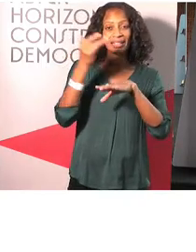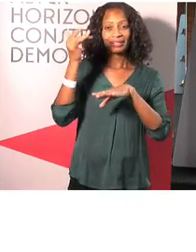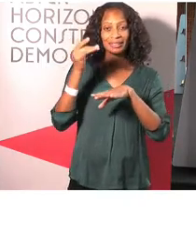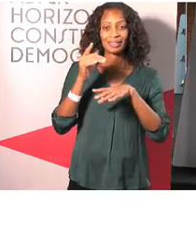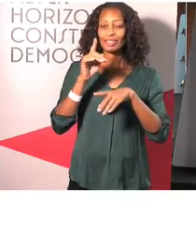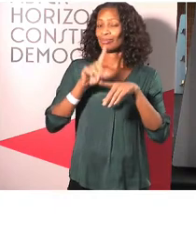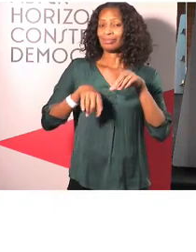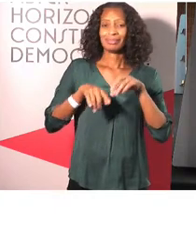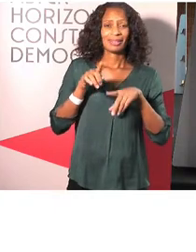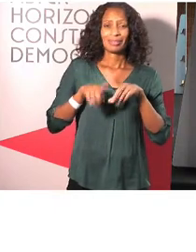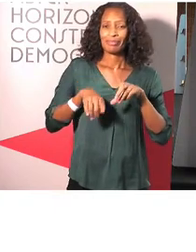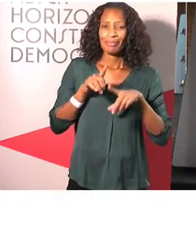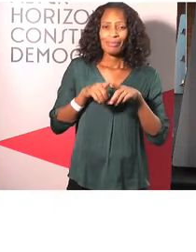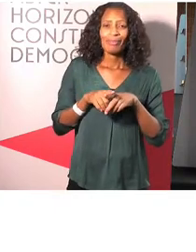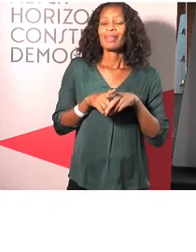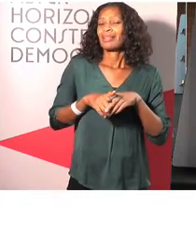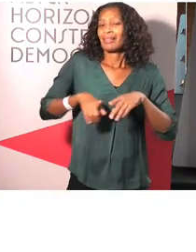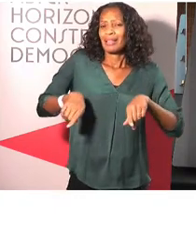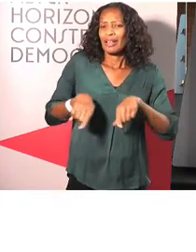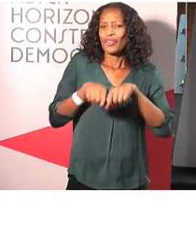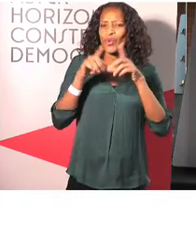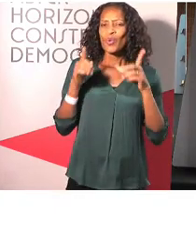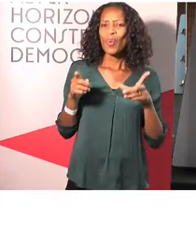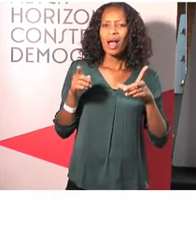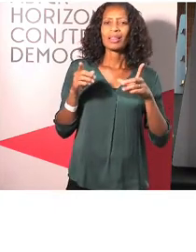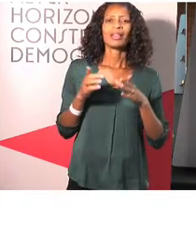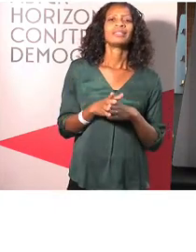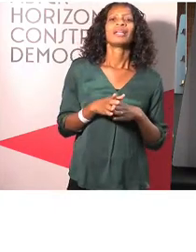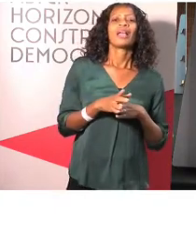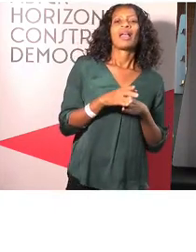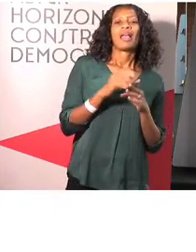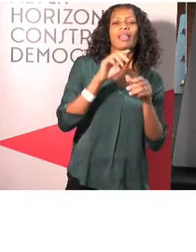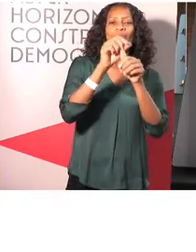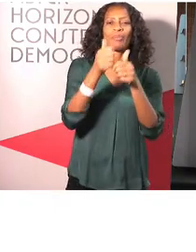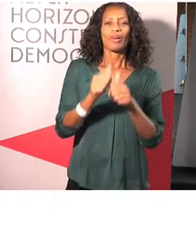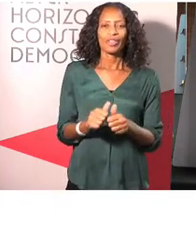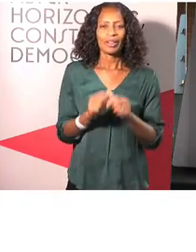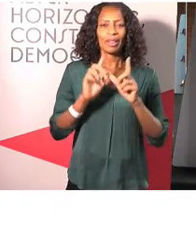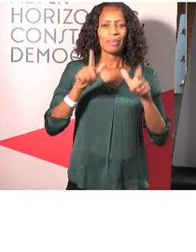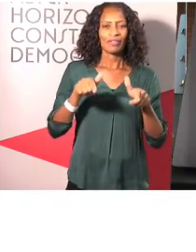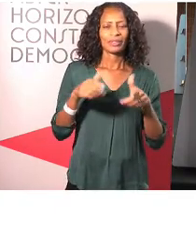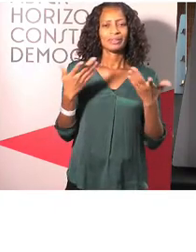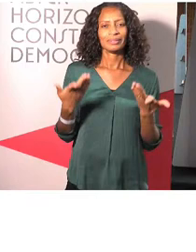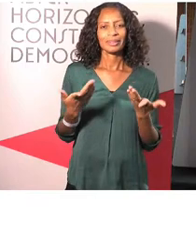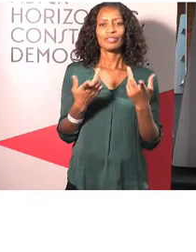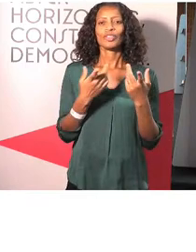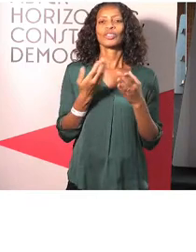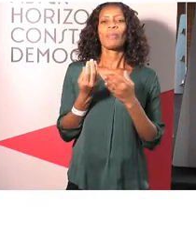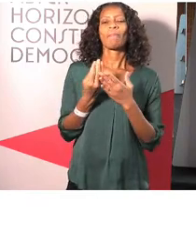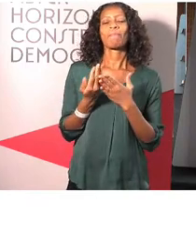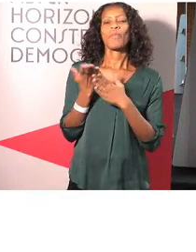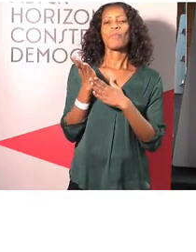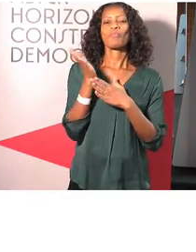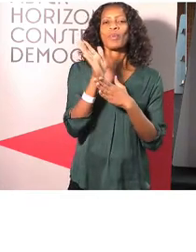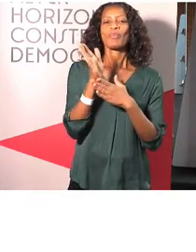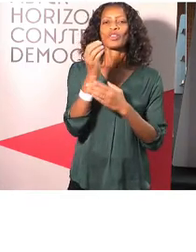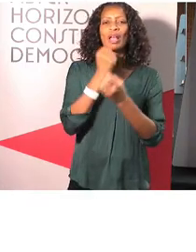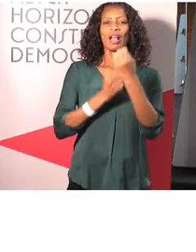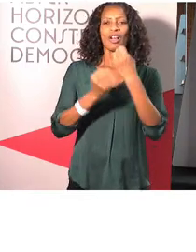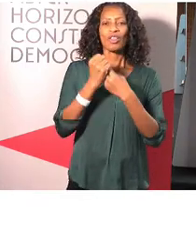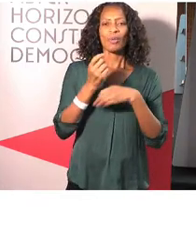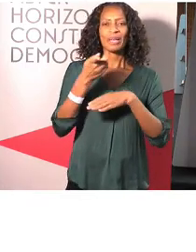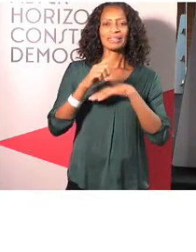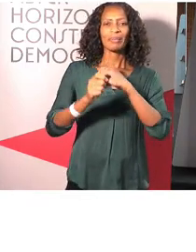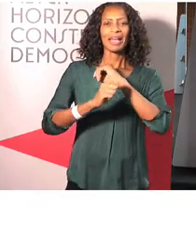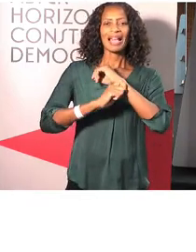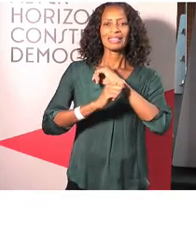modelo, también ocurre con el cooperativismo de plataforma, ¿no? Entonces, por eso hacen falta estrategias y propuestas económicas, no sociales,